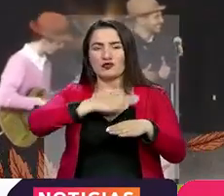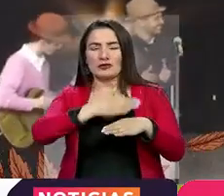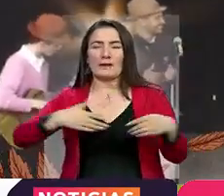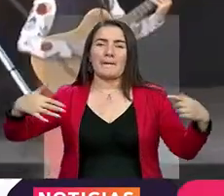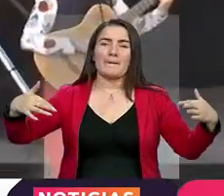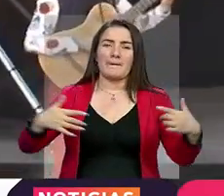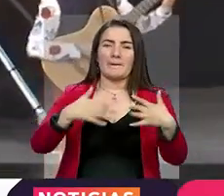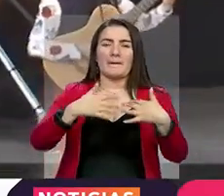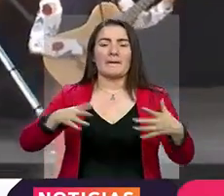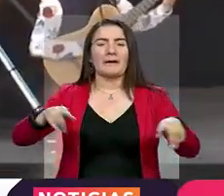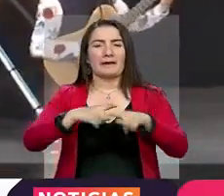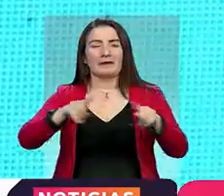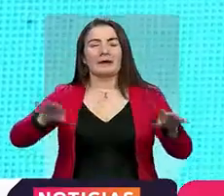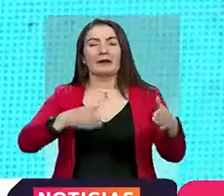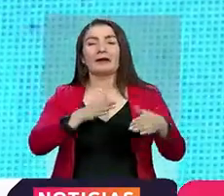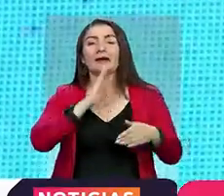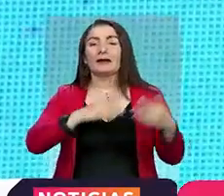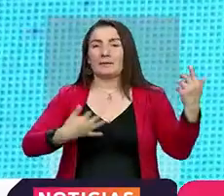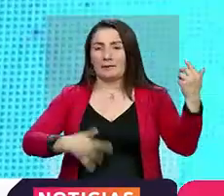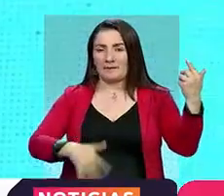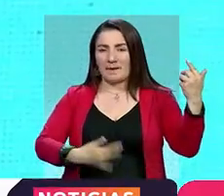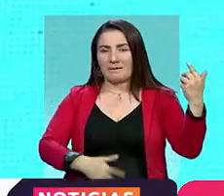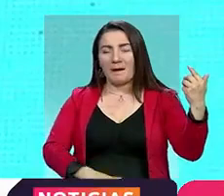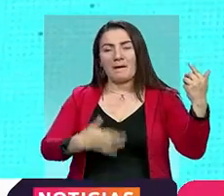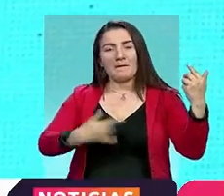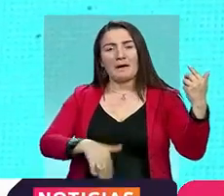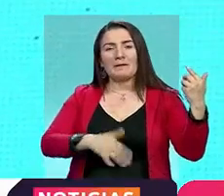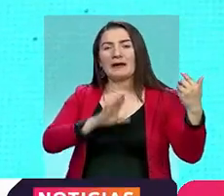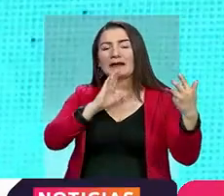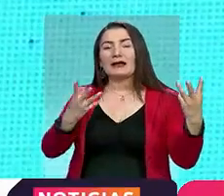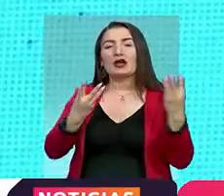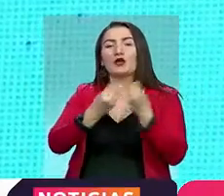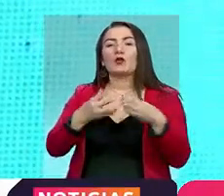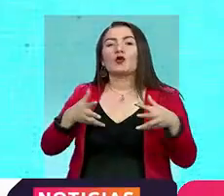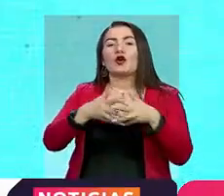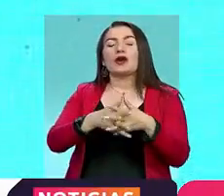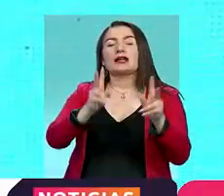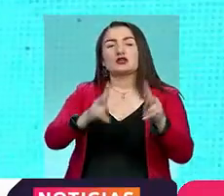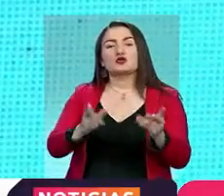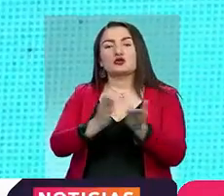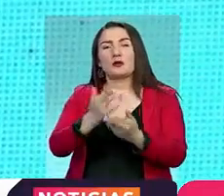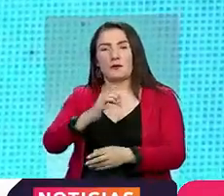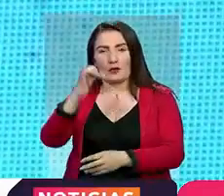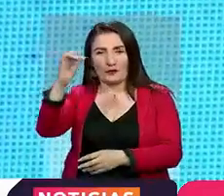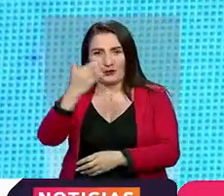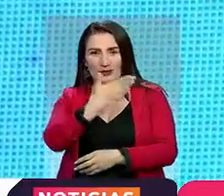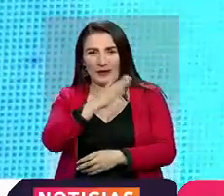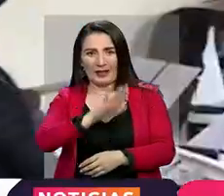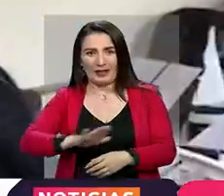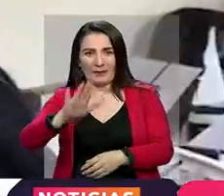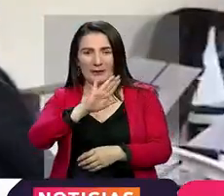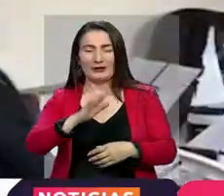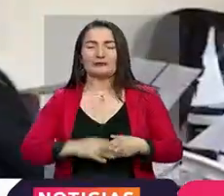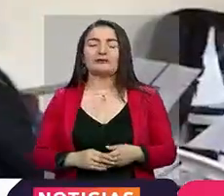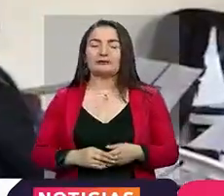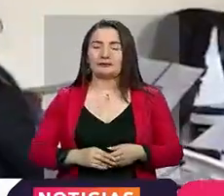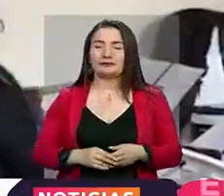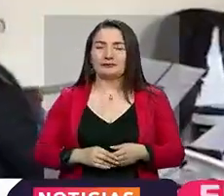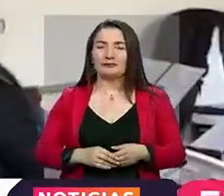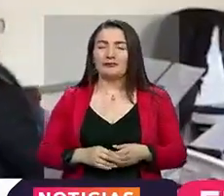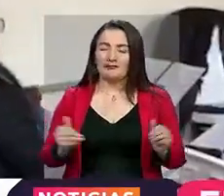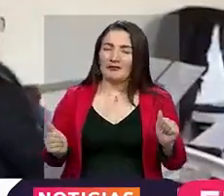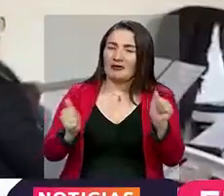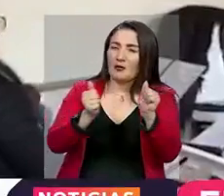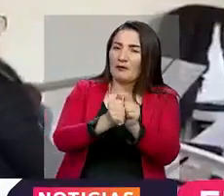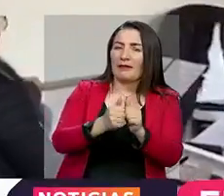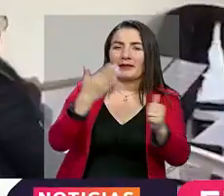de Cundinamarca será la Orquesta de Cuerdas Pulsadas, integrada por estudiantes y profesionales de este departamento. Vamos a acompañar